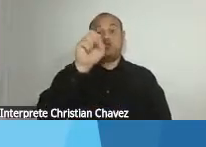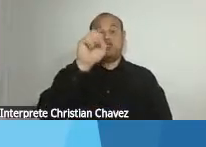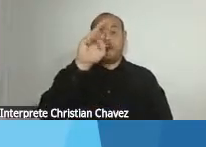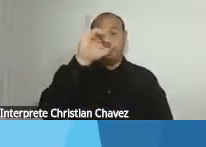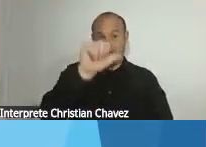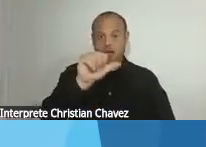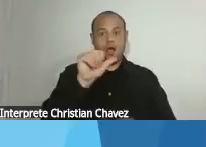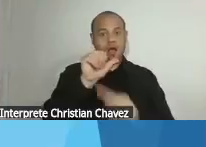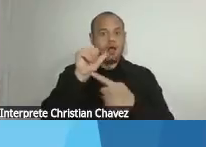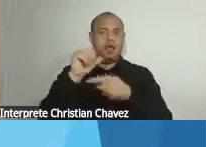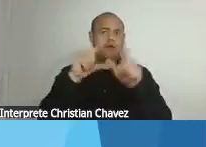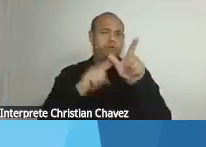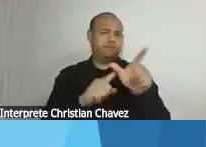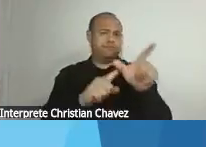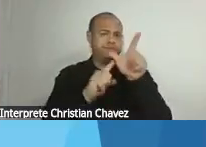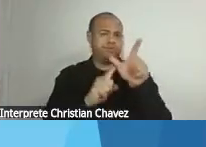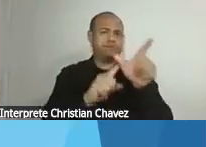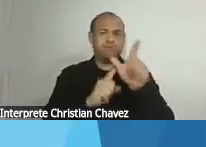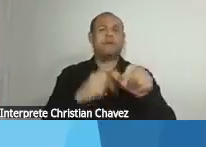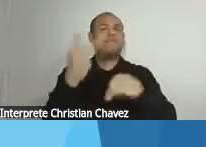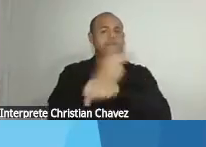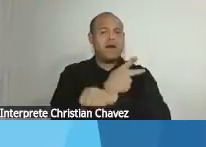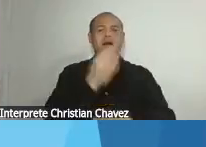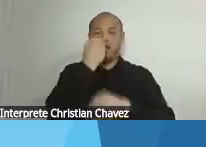que estén provocando alteraciones metabólicas.